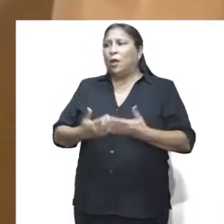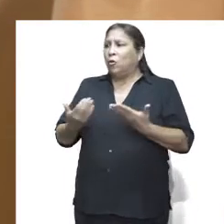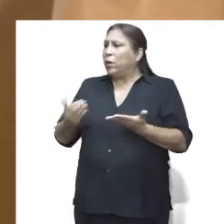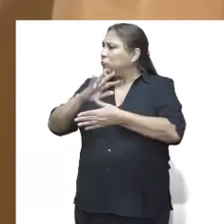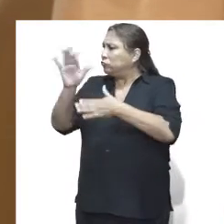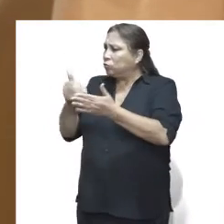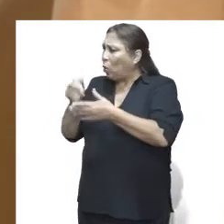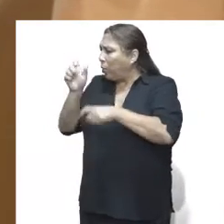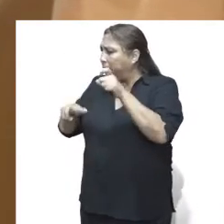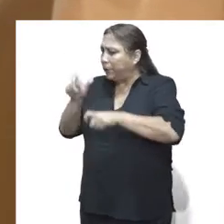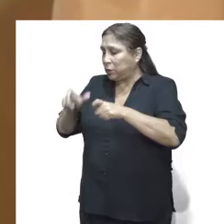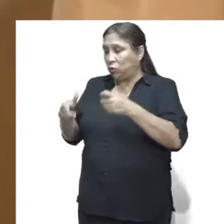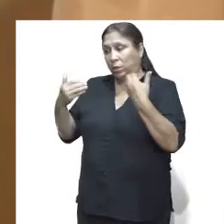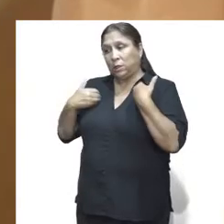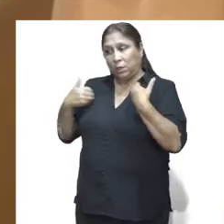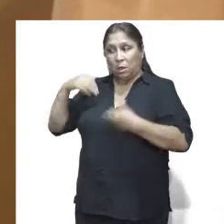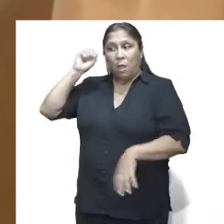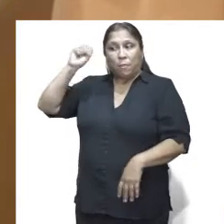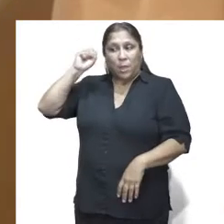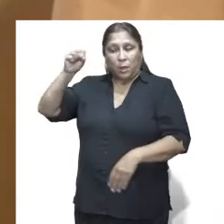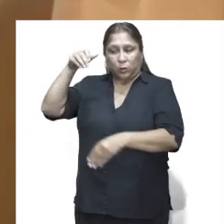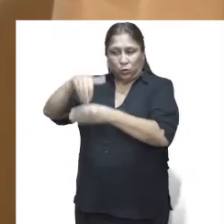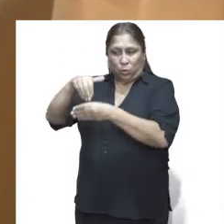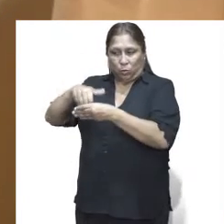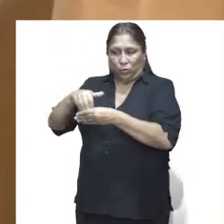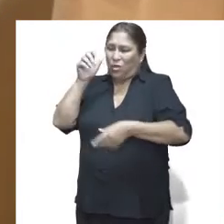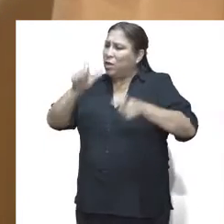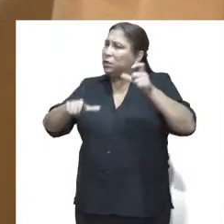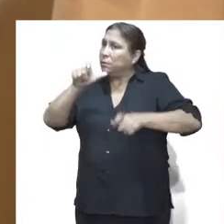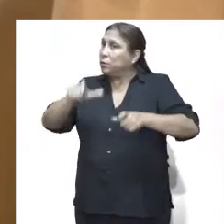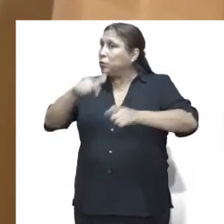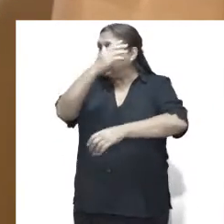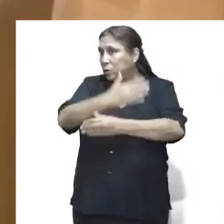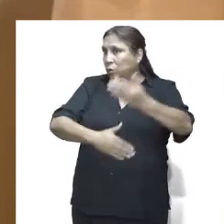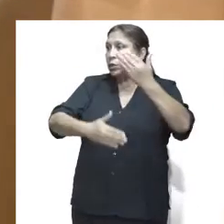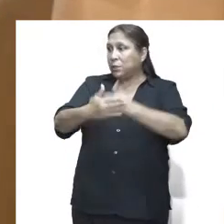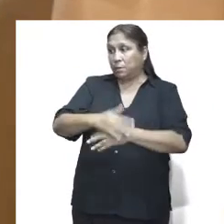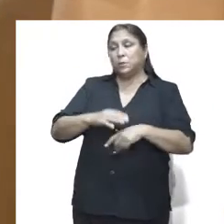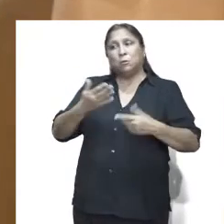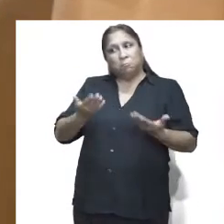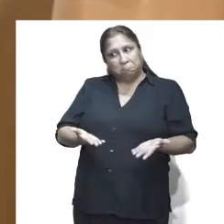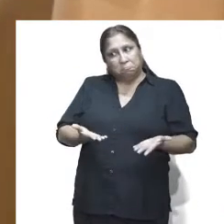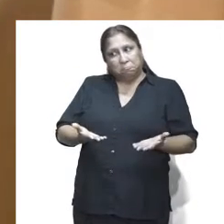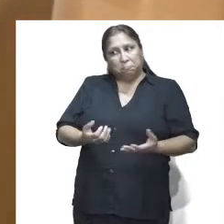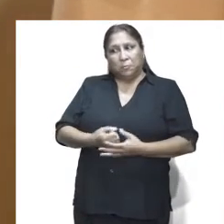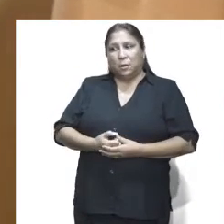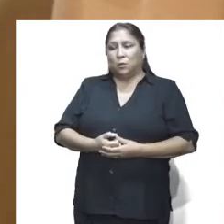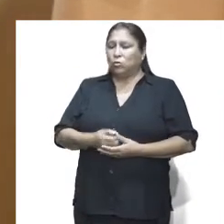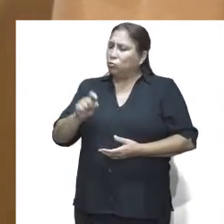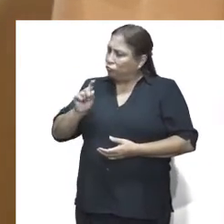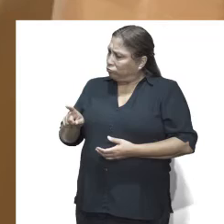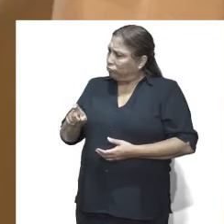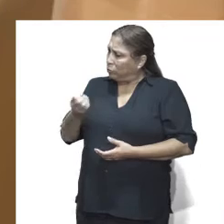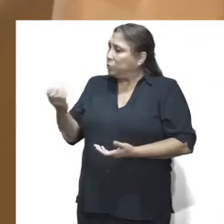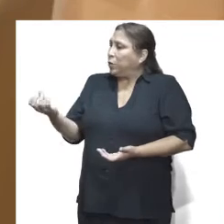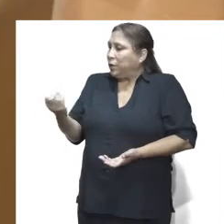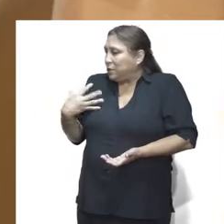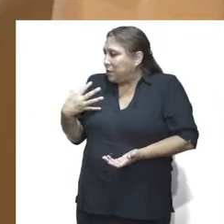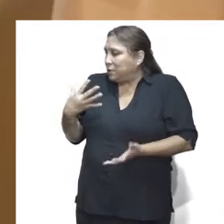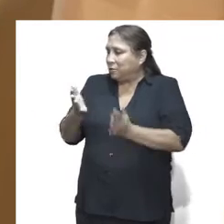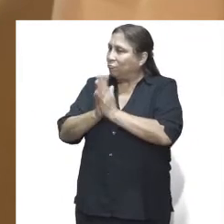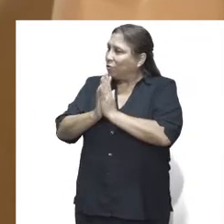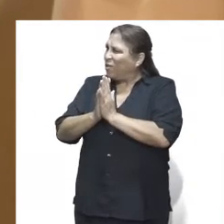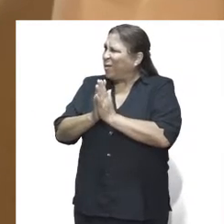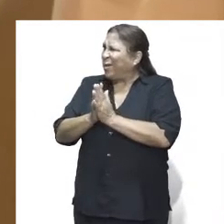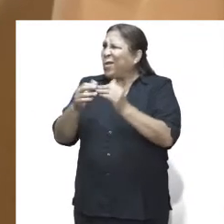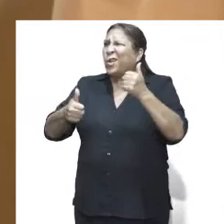persona tiene derecho al voto y las personas con discapacidad también. ¿Nos puedes decir, por favor, qué